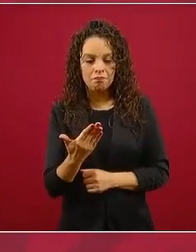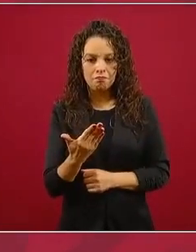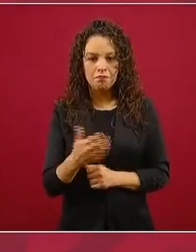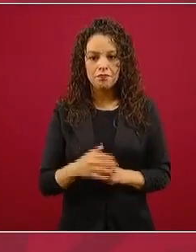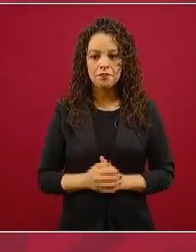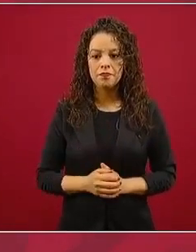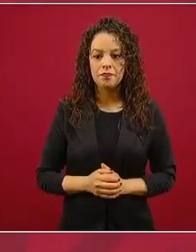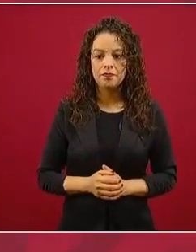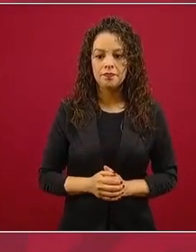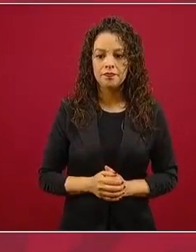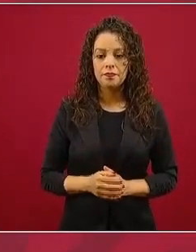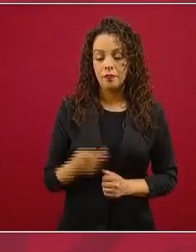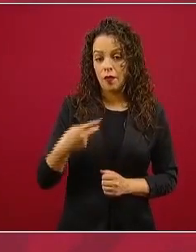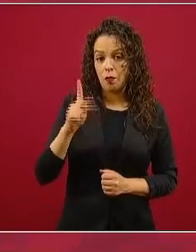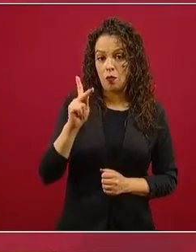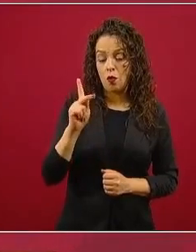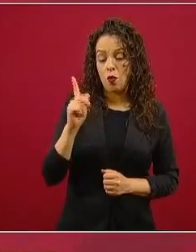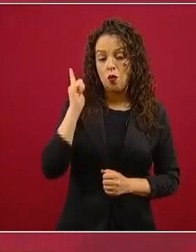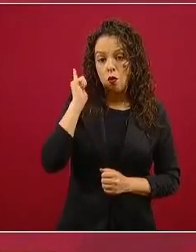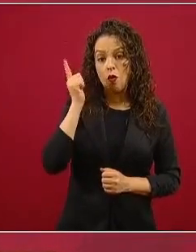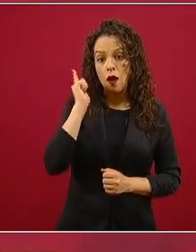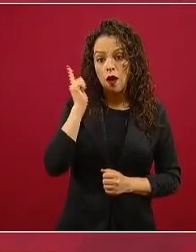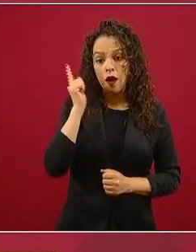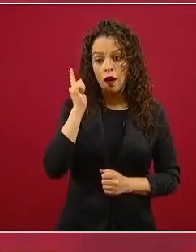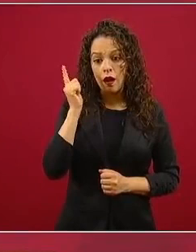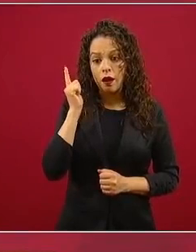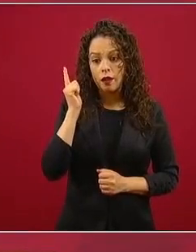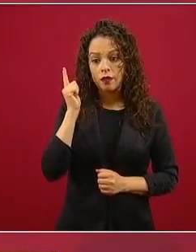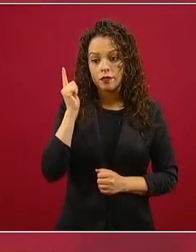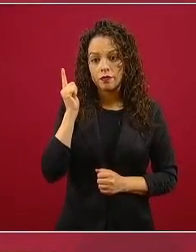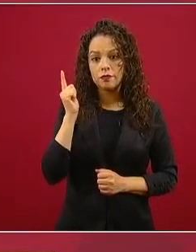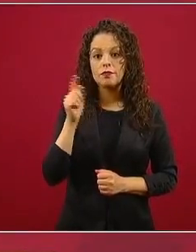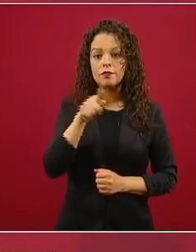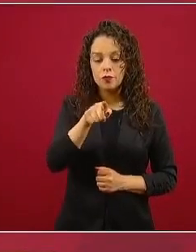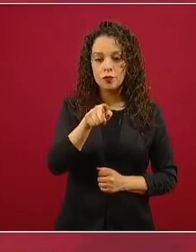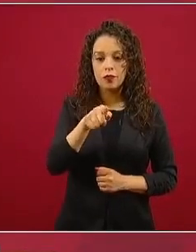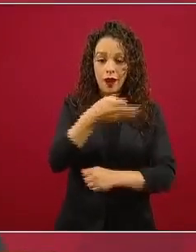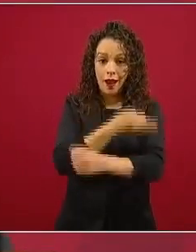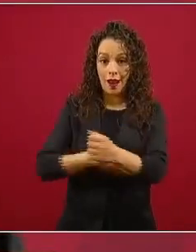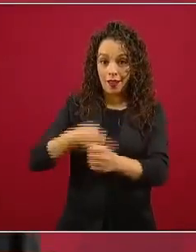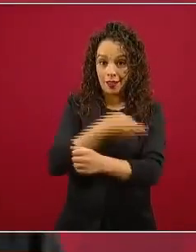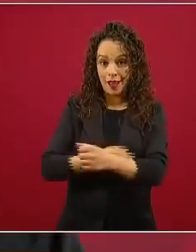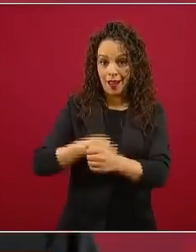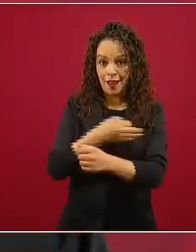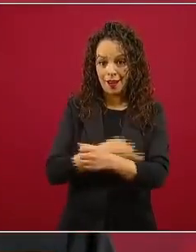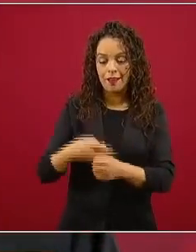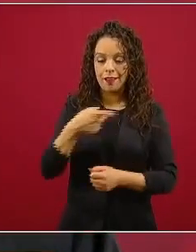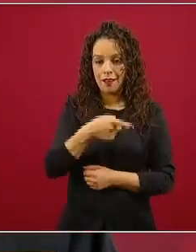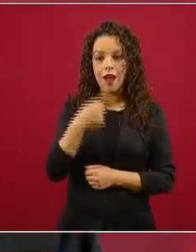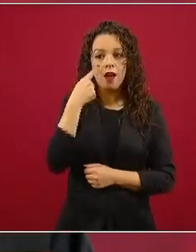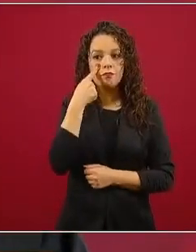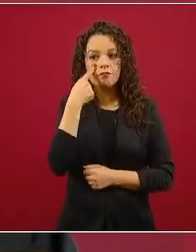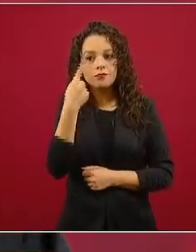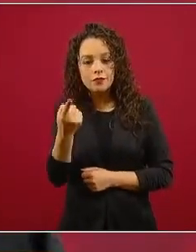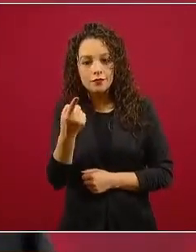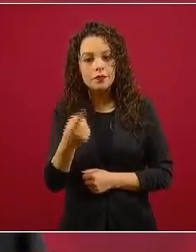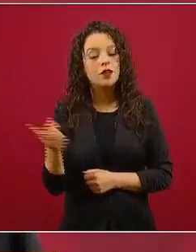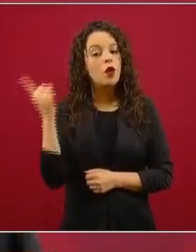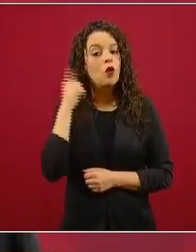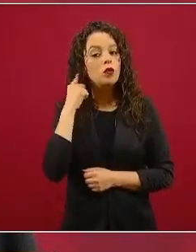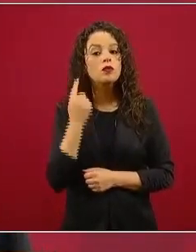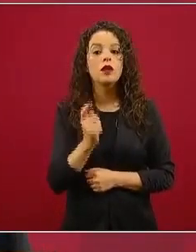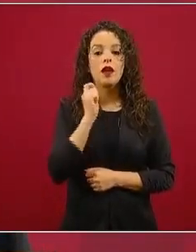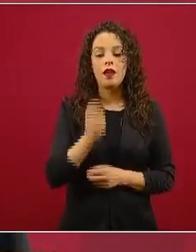nos acompañaran, que escucharan el informe, que vieran el informe a